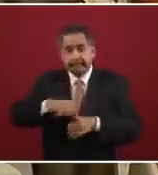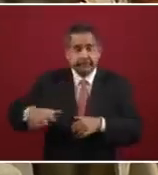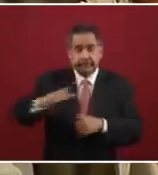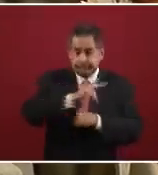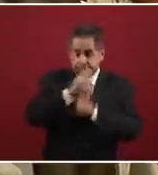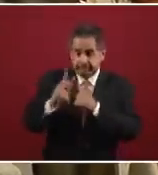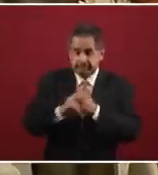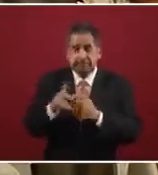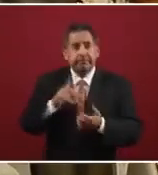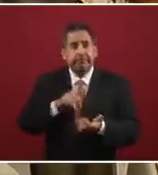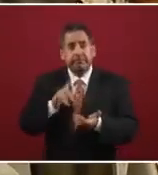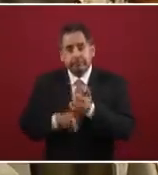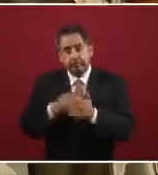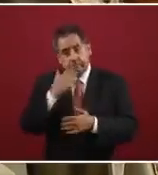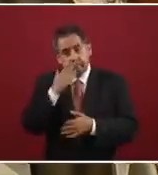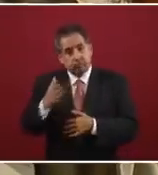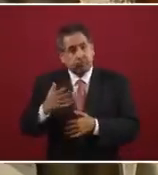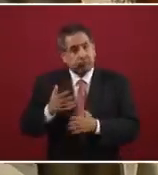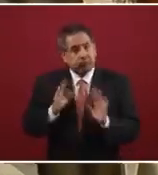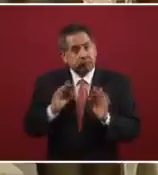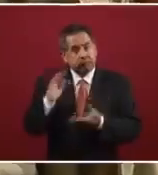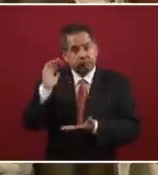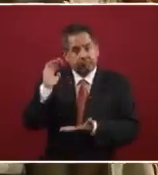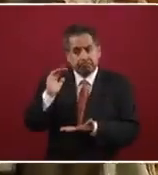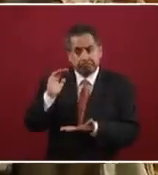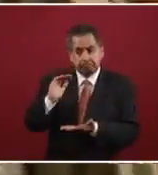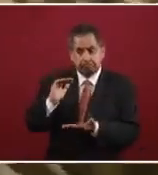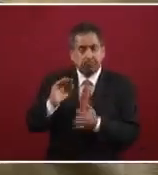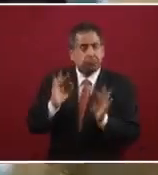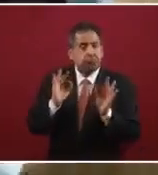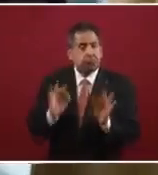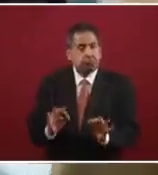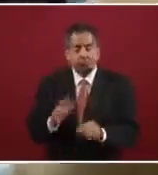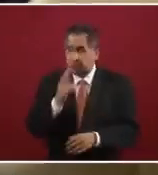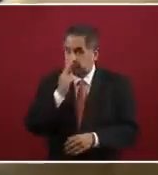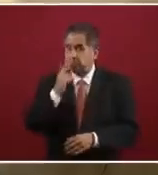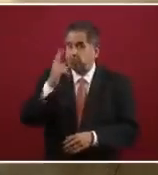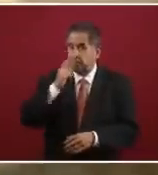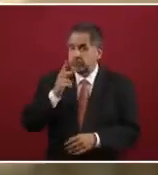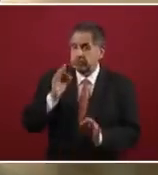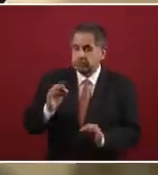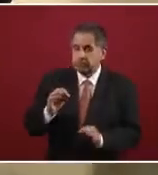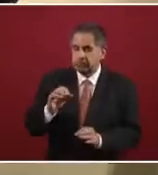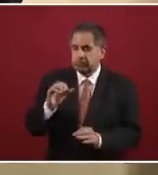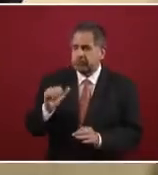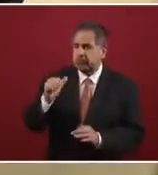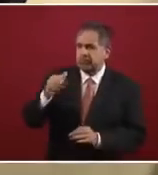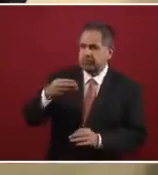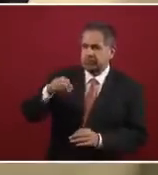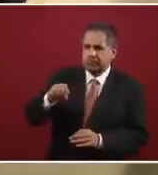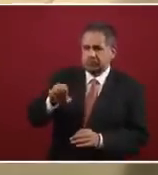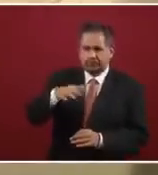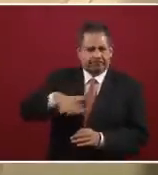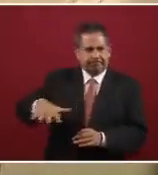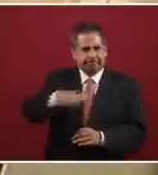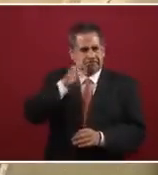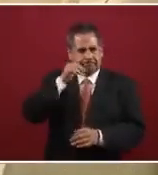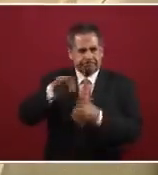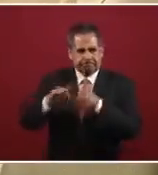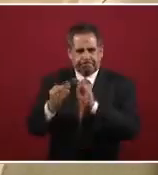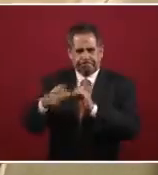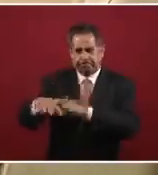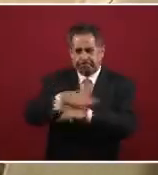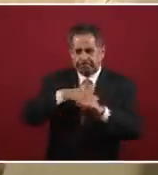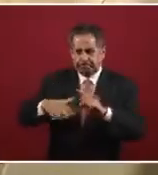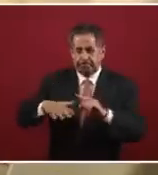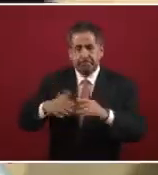tenemos un buen número de baja en todo eso de la violencia ao me pone se diga o me gracias a dios tenemos un